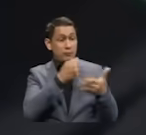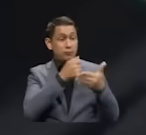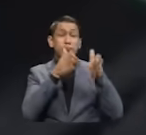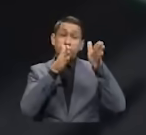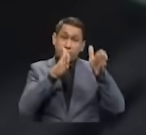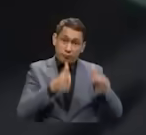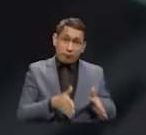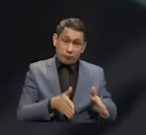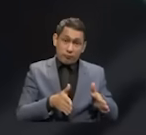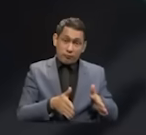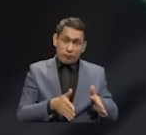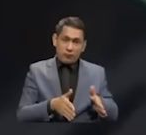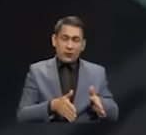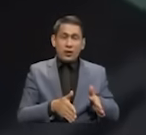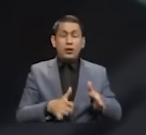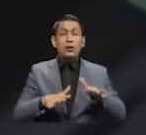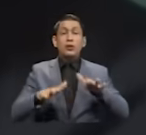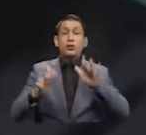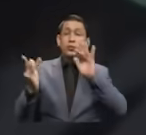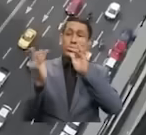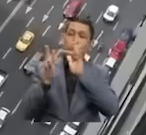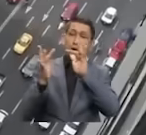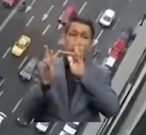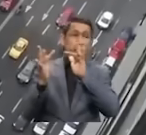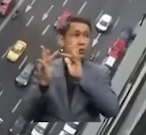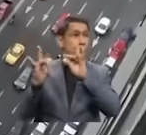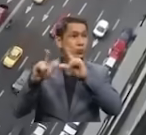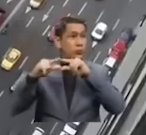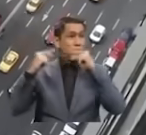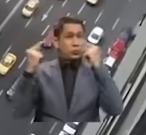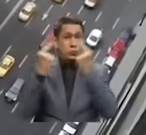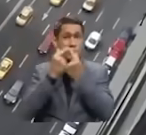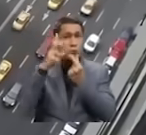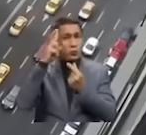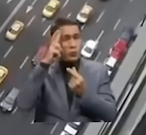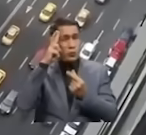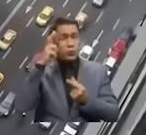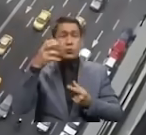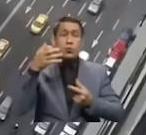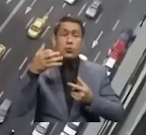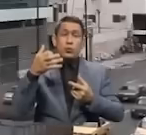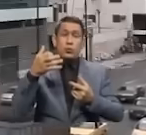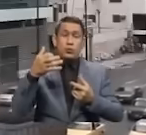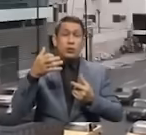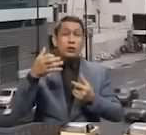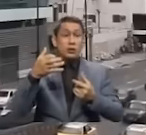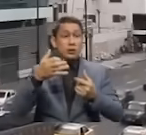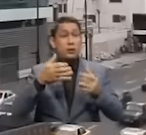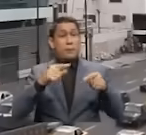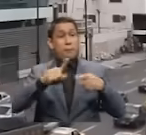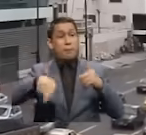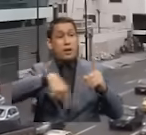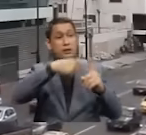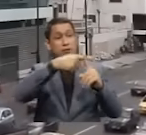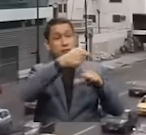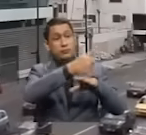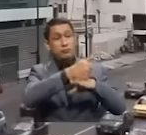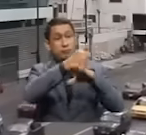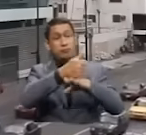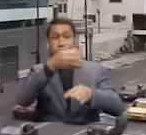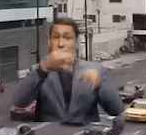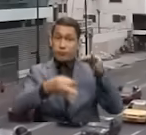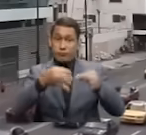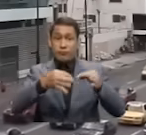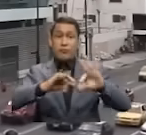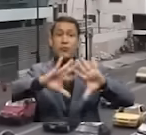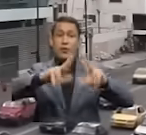comandó una red criminal al interior del sistema de justicia para manipularlo y beneficiarse, corrompiendo a jueces,